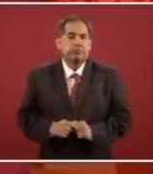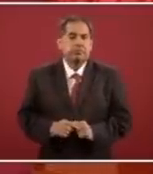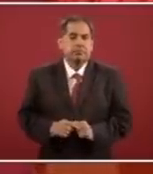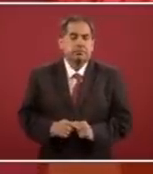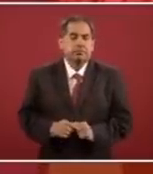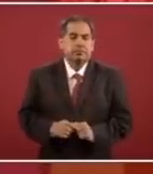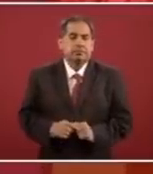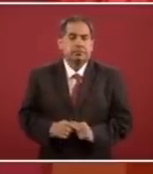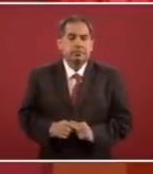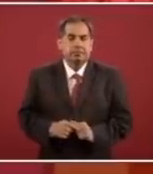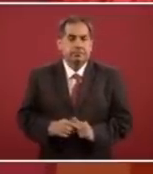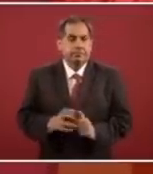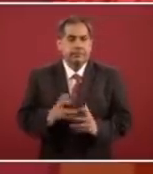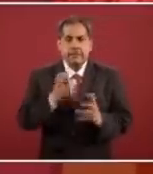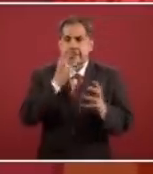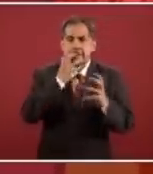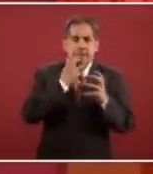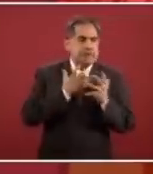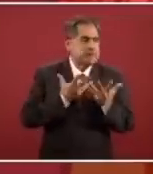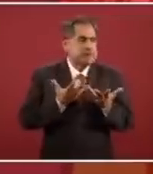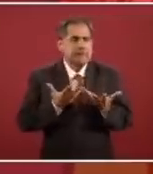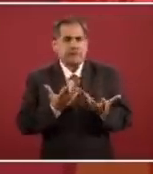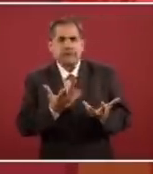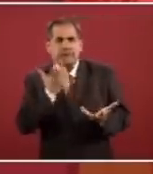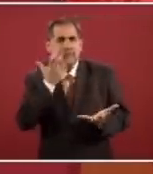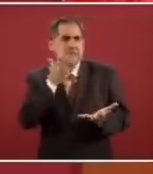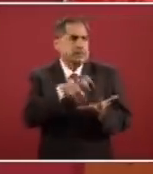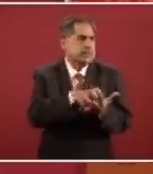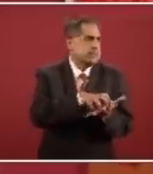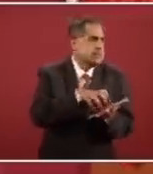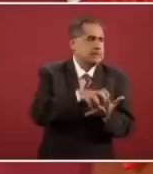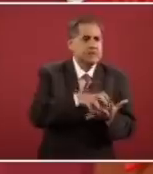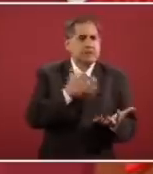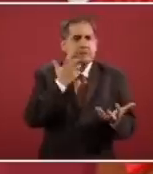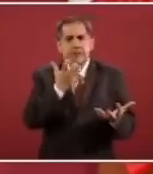la ambición al dinero es